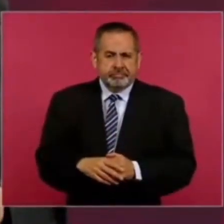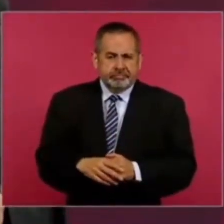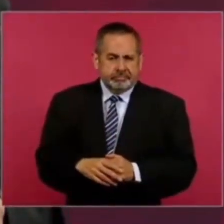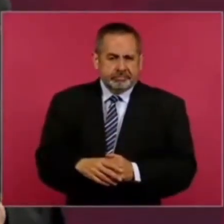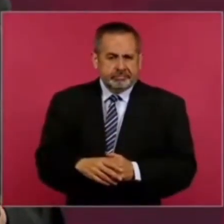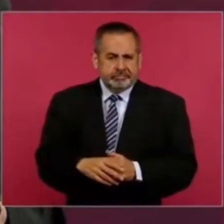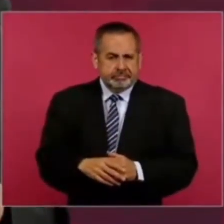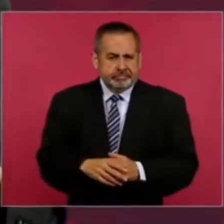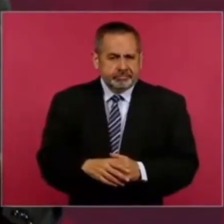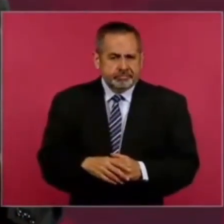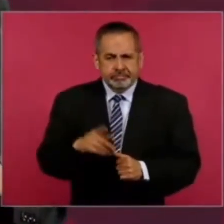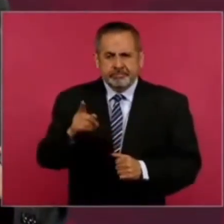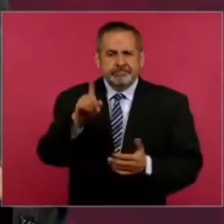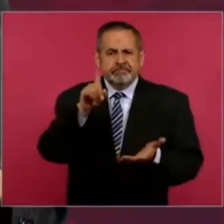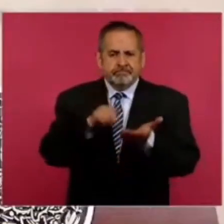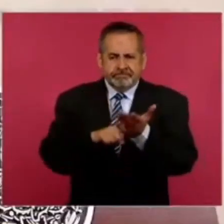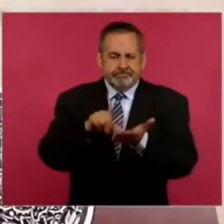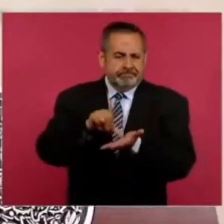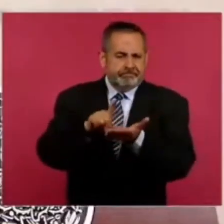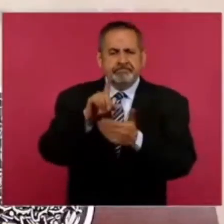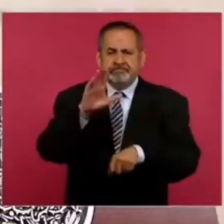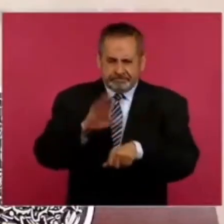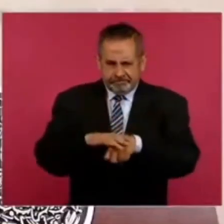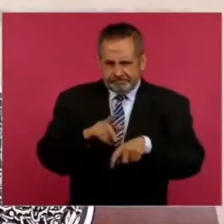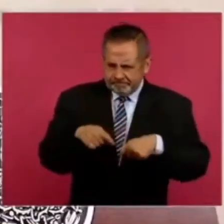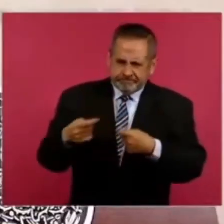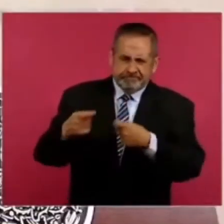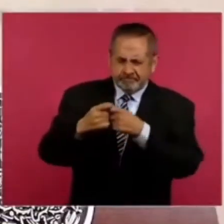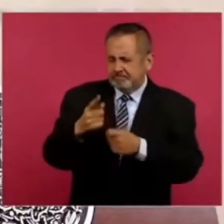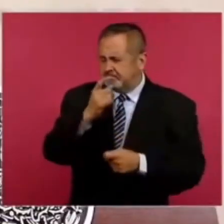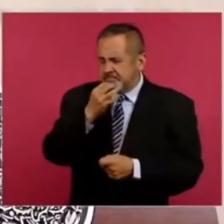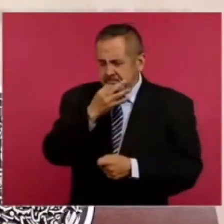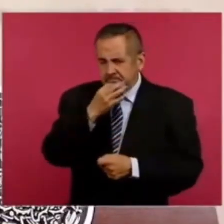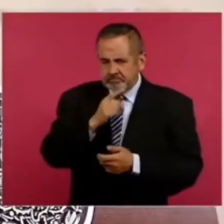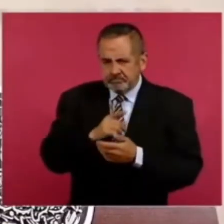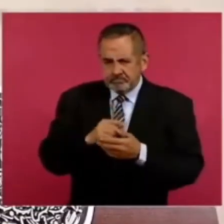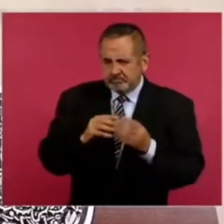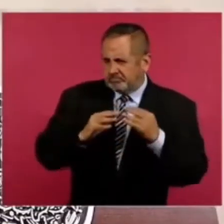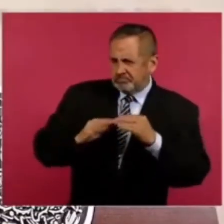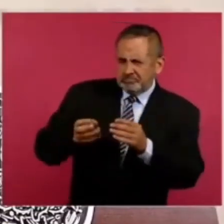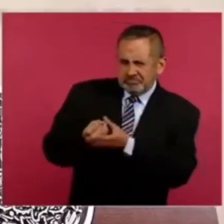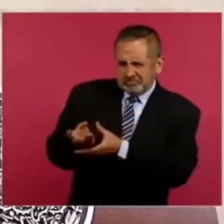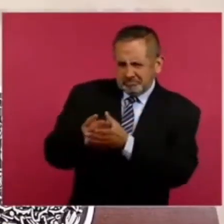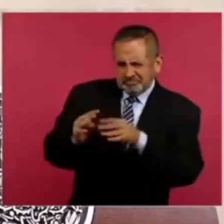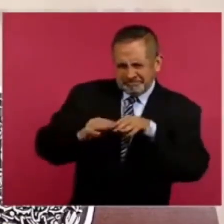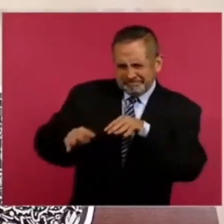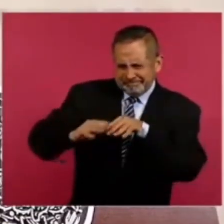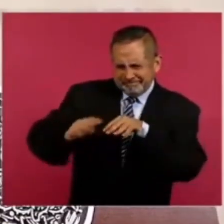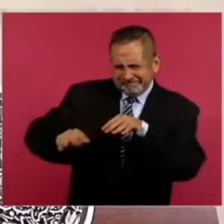los 1,000 litros más por segundo a